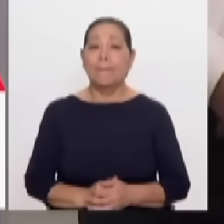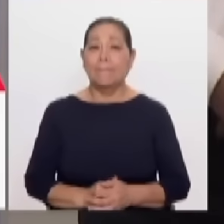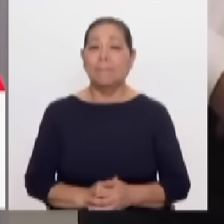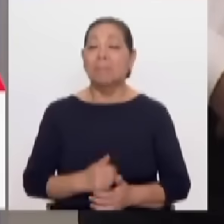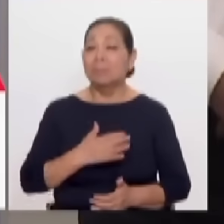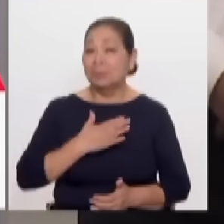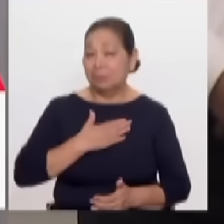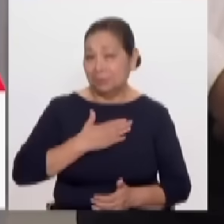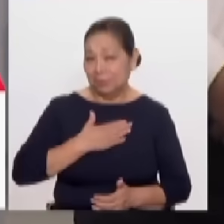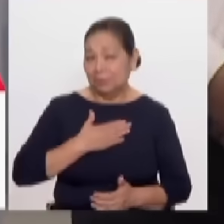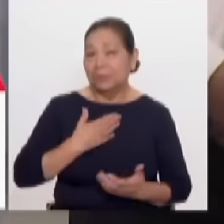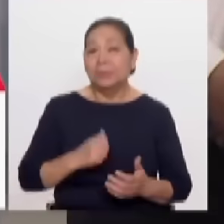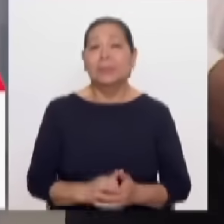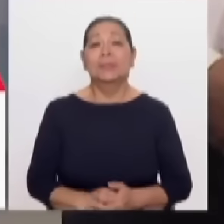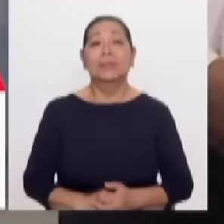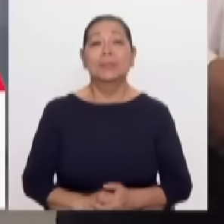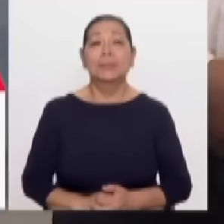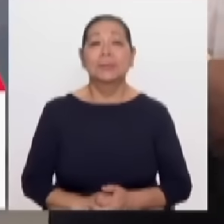Para mí,